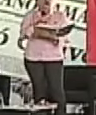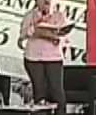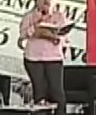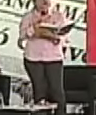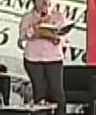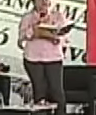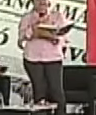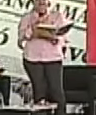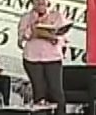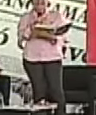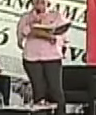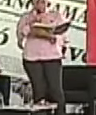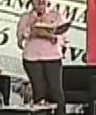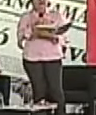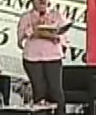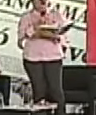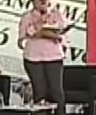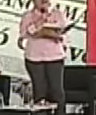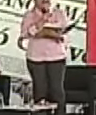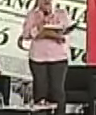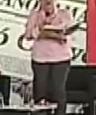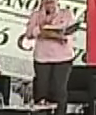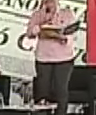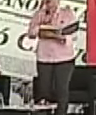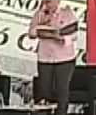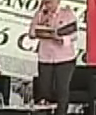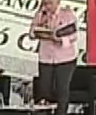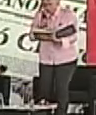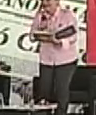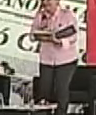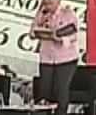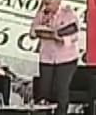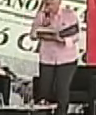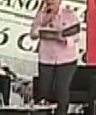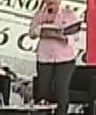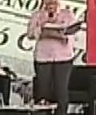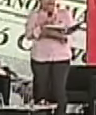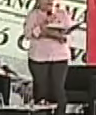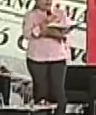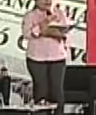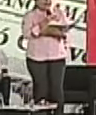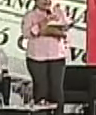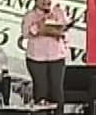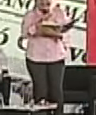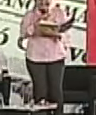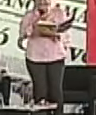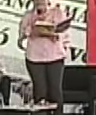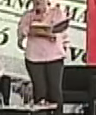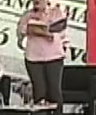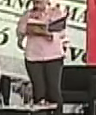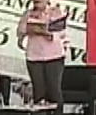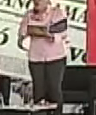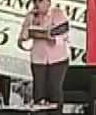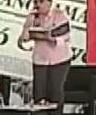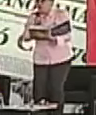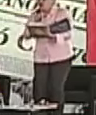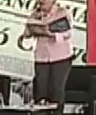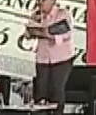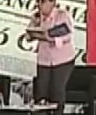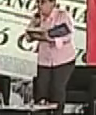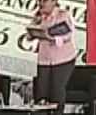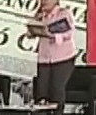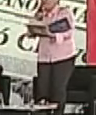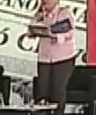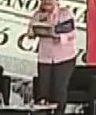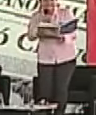todos nosotros y nosotras. Chávez convirtió la solidaridad... Palabras de la diputada de la Asamblea Nacional, Blanca de Cao,